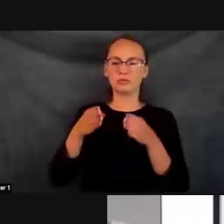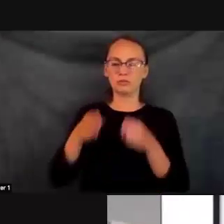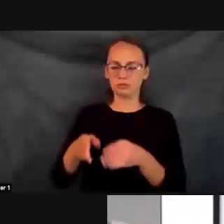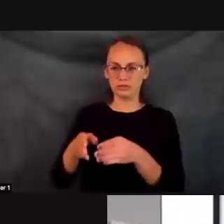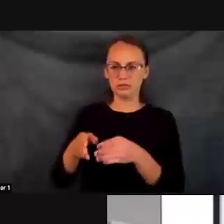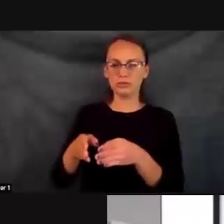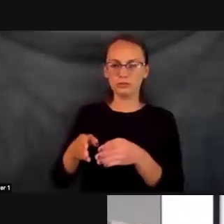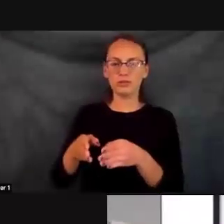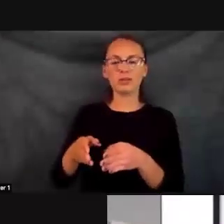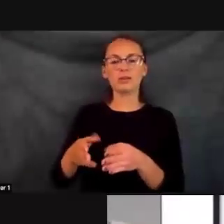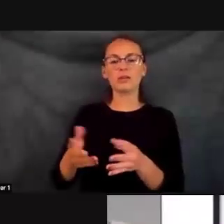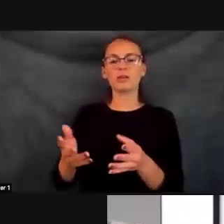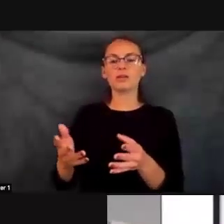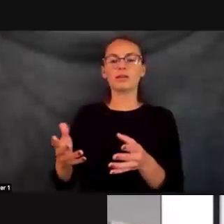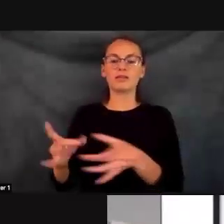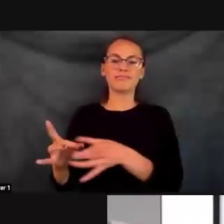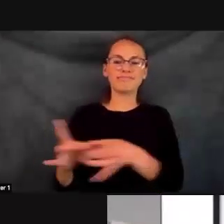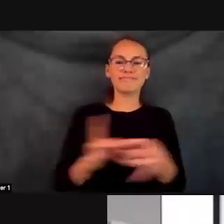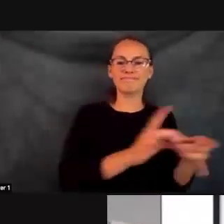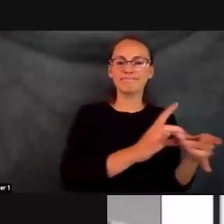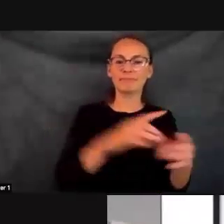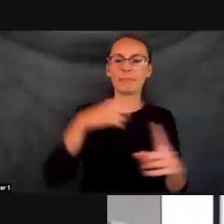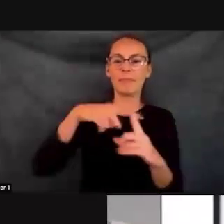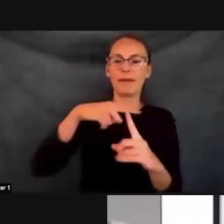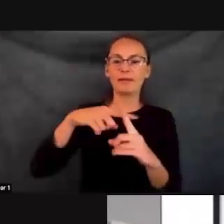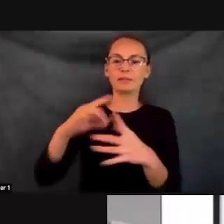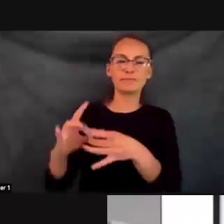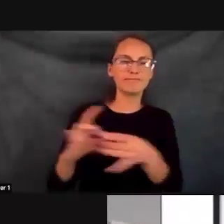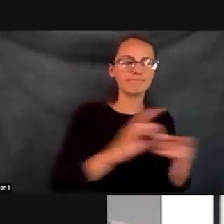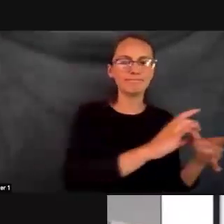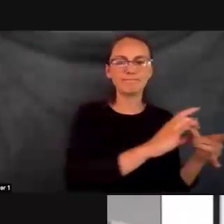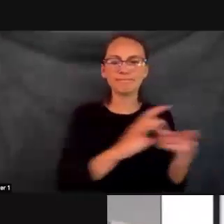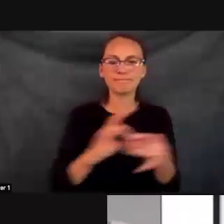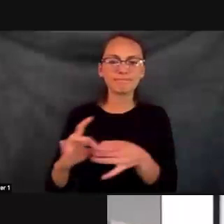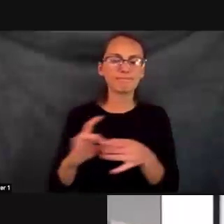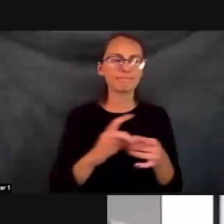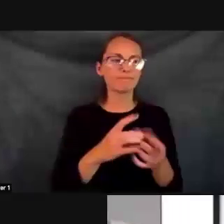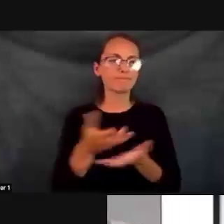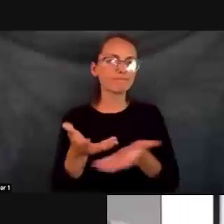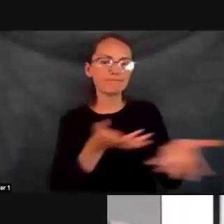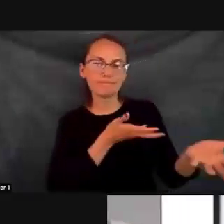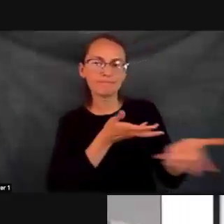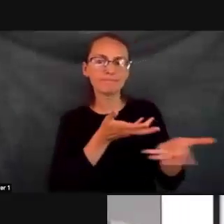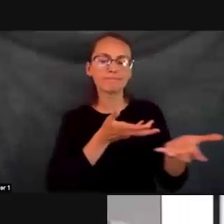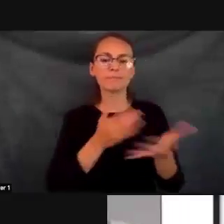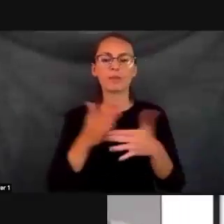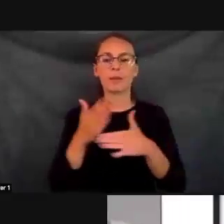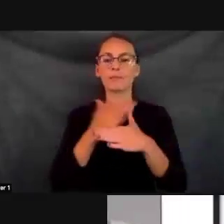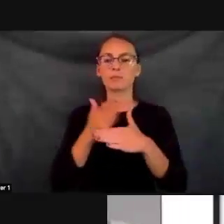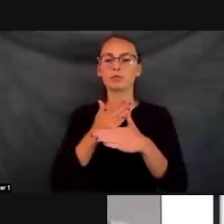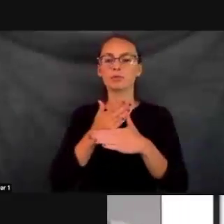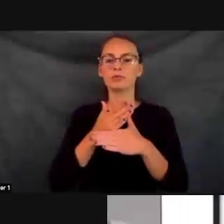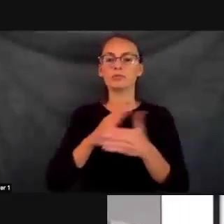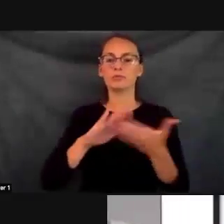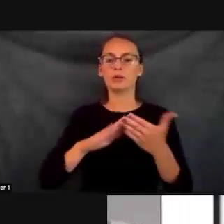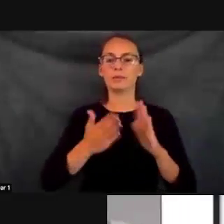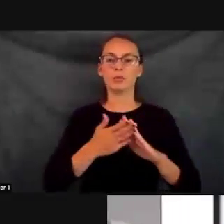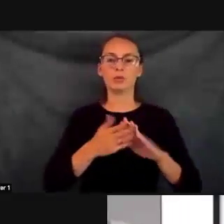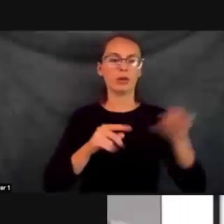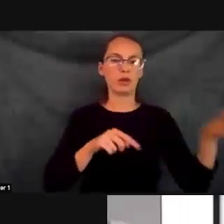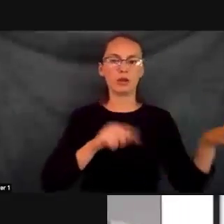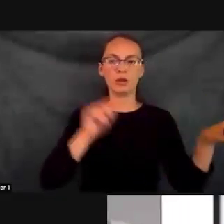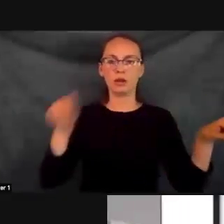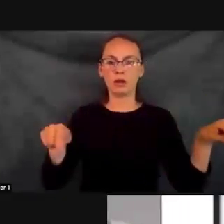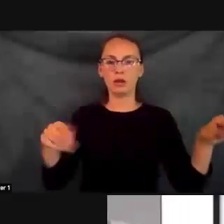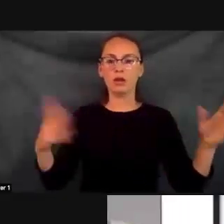calles urbanas van a crear una conexión positiva entre las dos comunidades. Tenemos la confianza que también